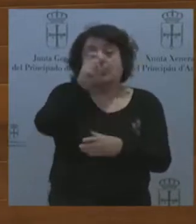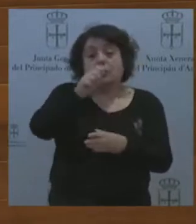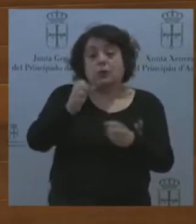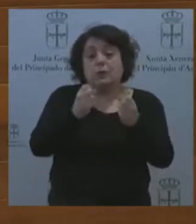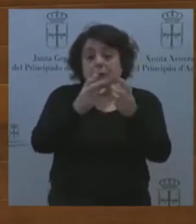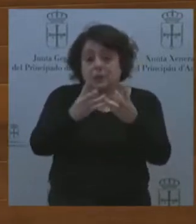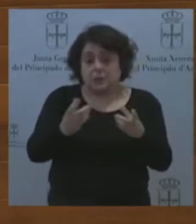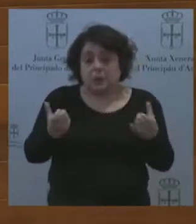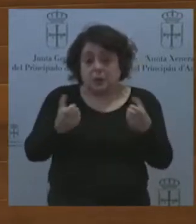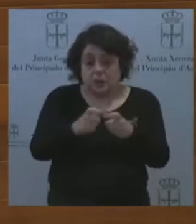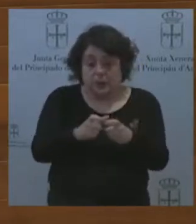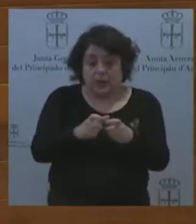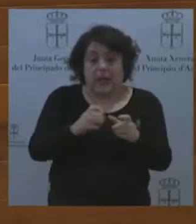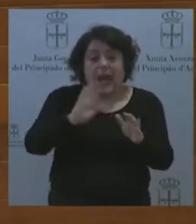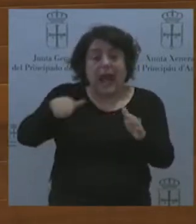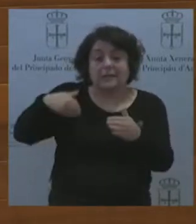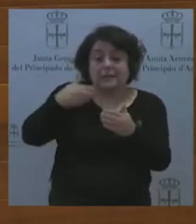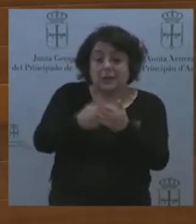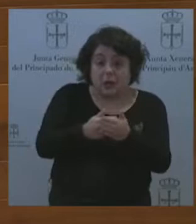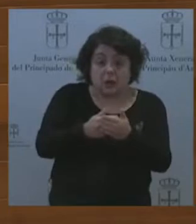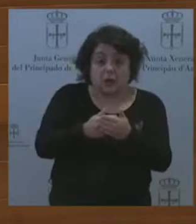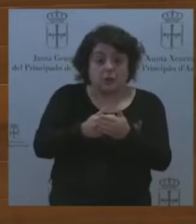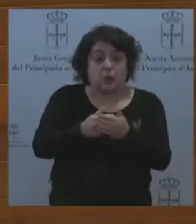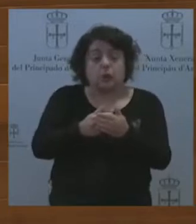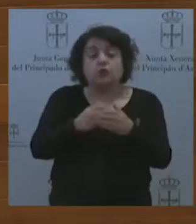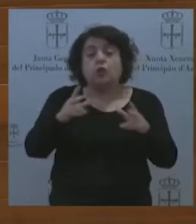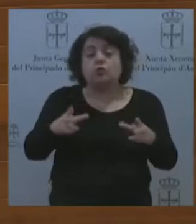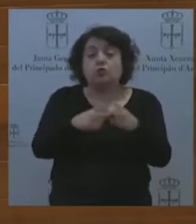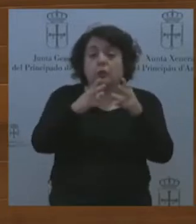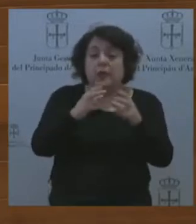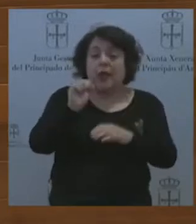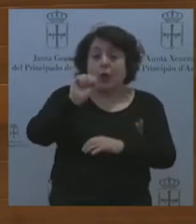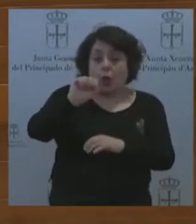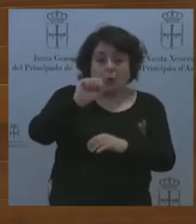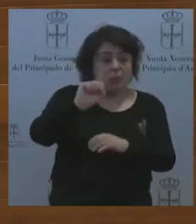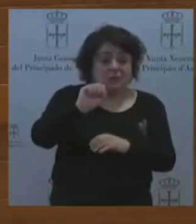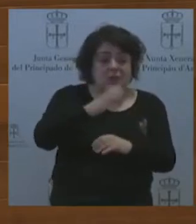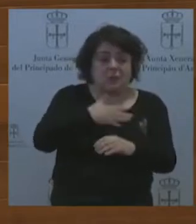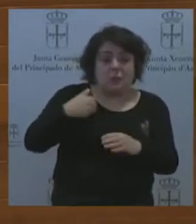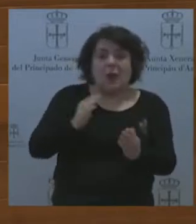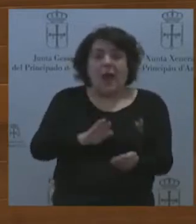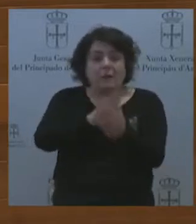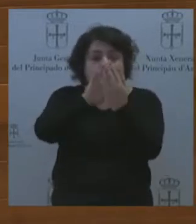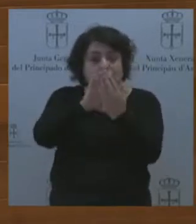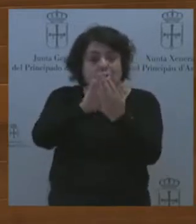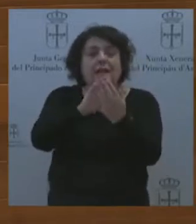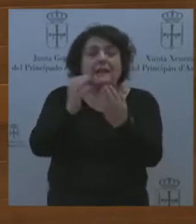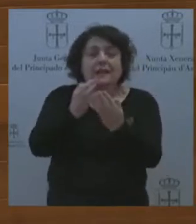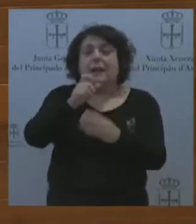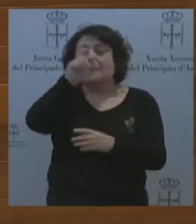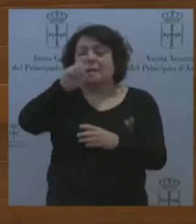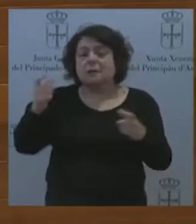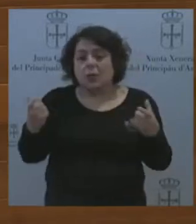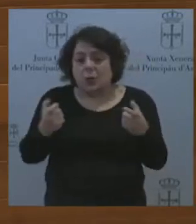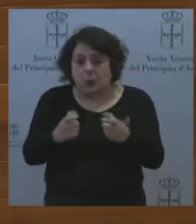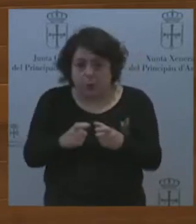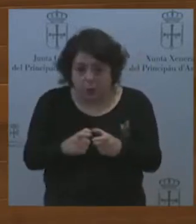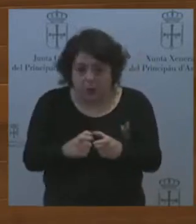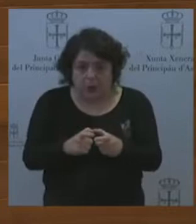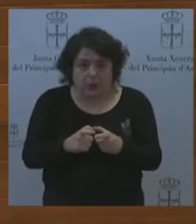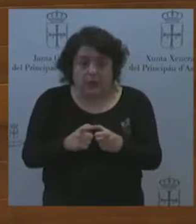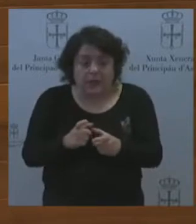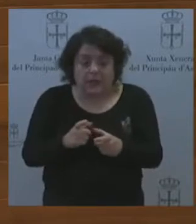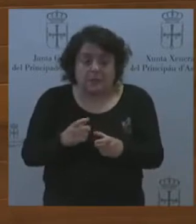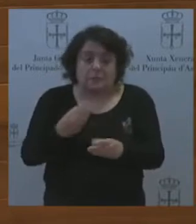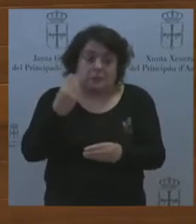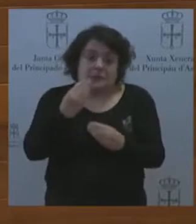sido capaces de afrontar. Esa pérdida de población que muchos nos tememos tampoco sabrán atajar con su futura ley. Ese